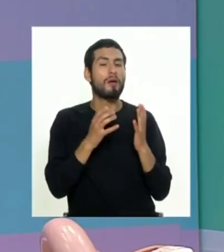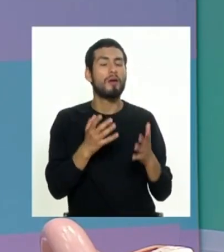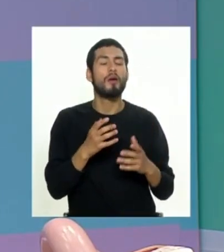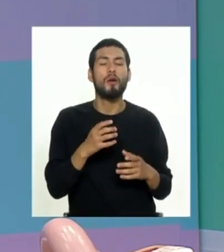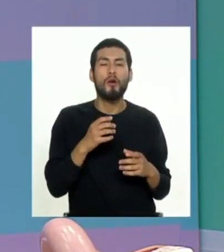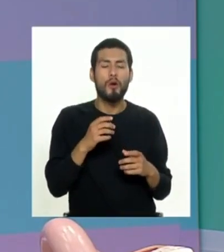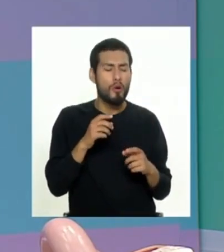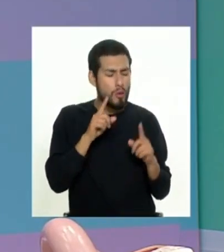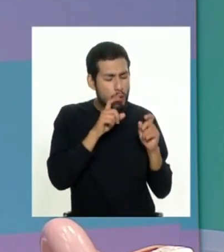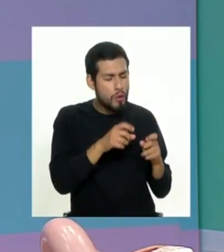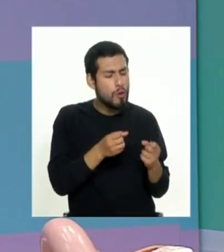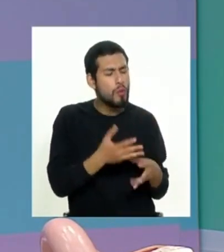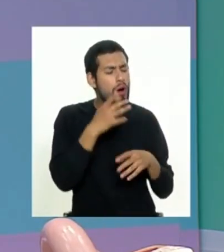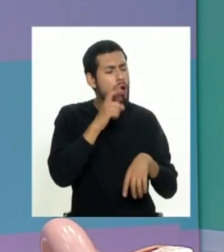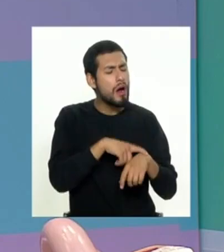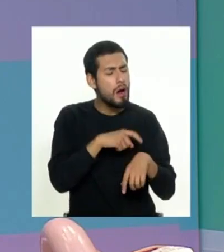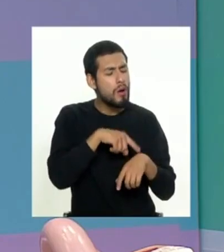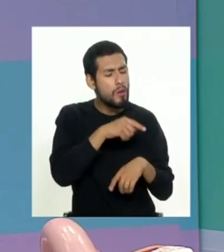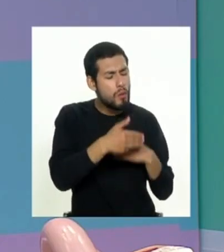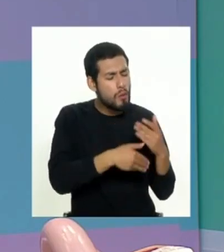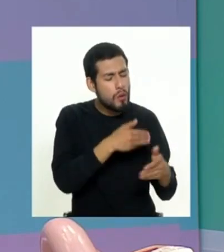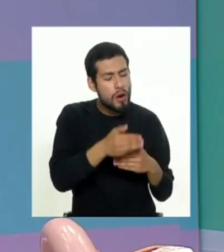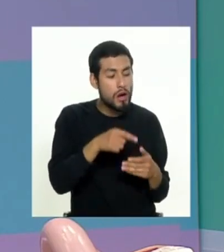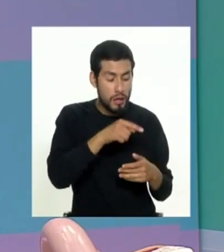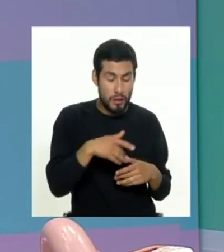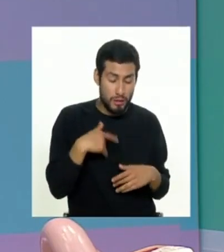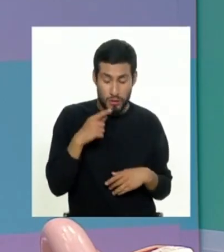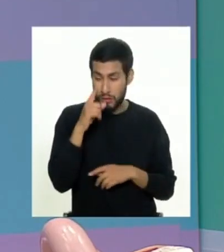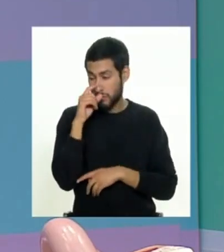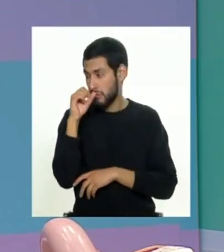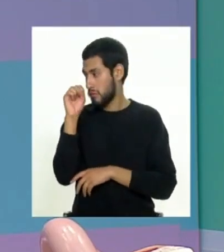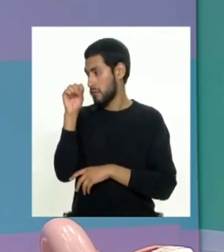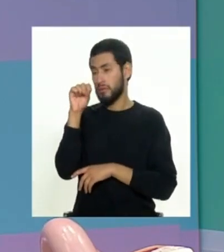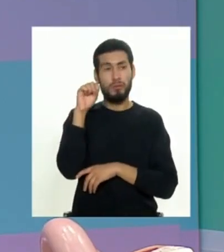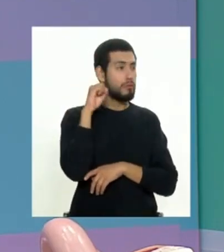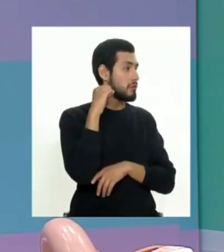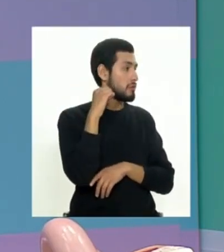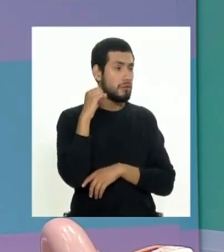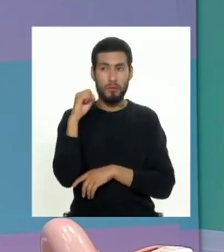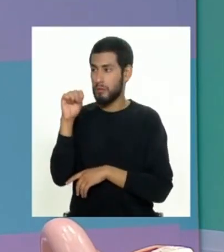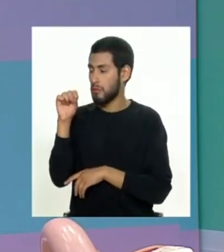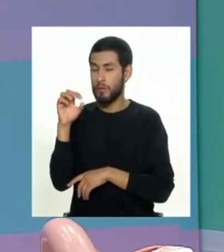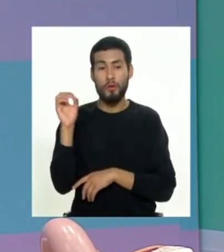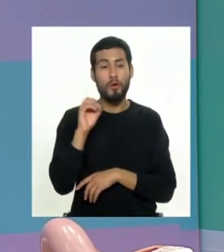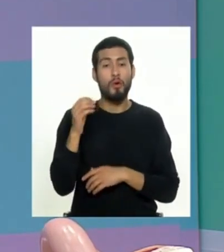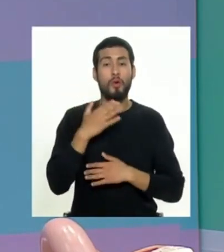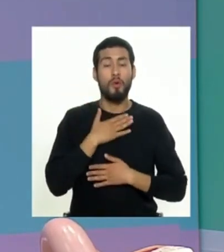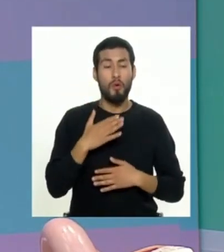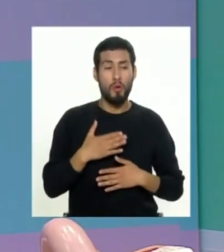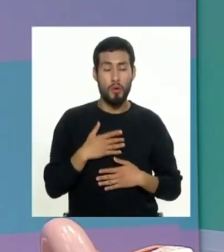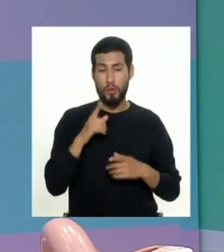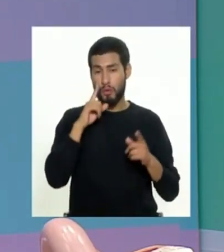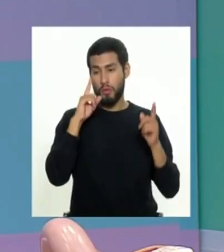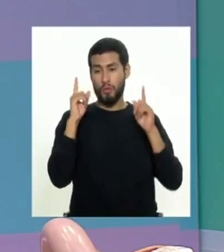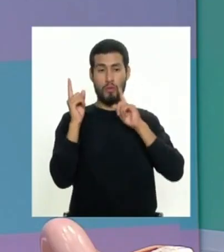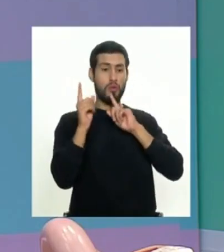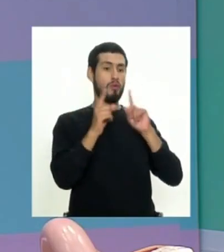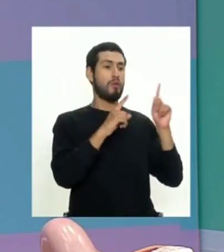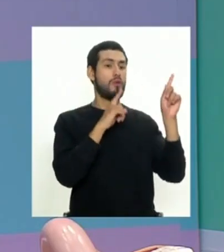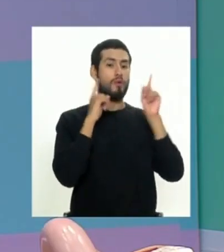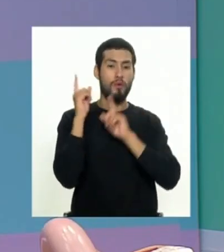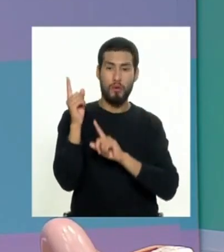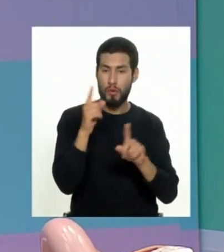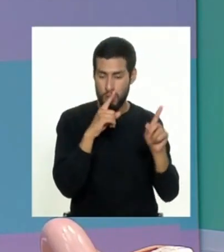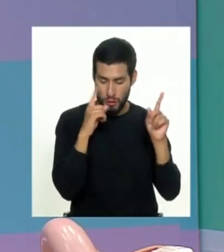tiempo o qué síntoma tiene, si es un síntoma de giro, si es un síntoma de que el cuerpo le gira, le jala para los